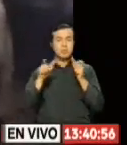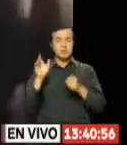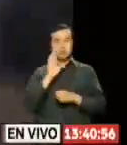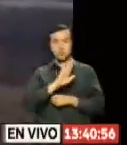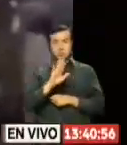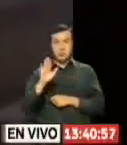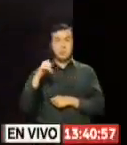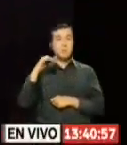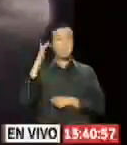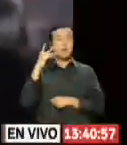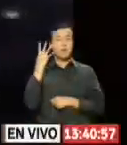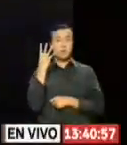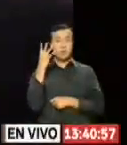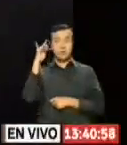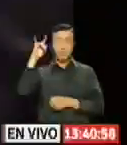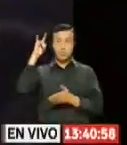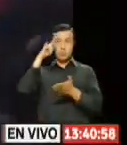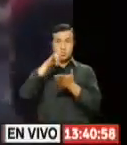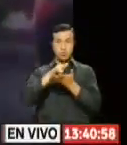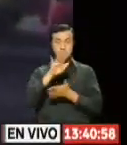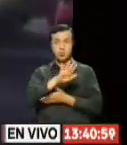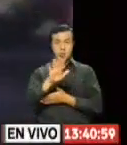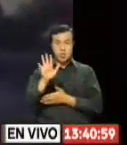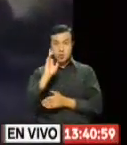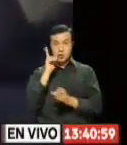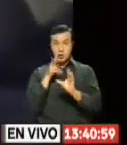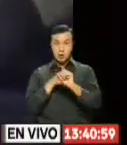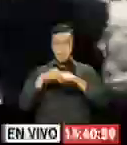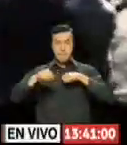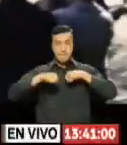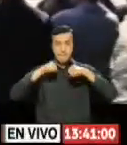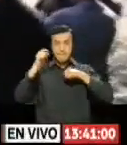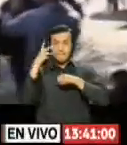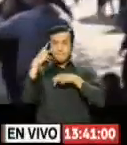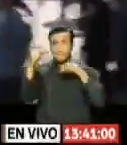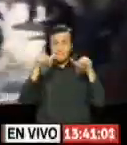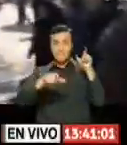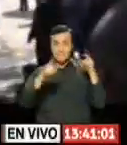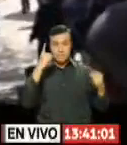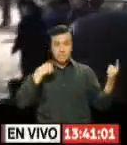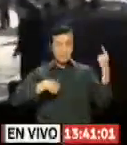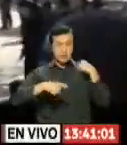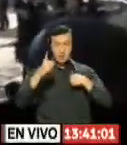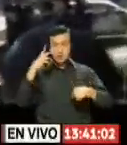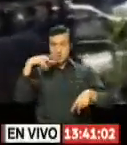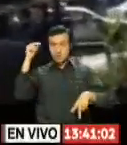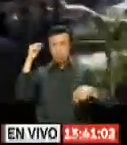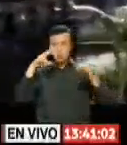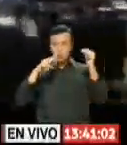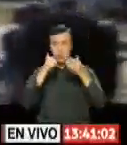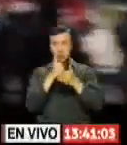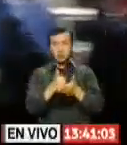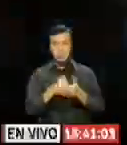personal. Además, cuatro aviones participaron en el operativo para evacuar a los heridos.